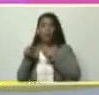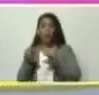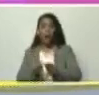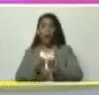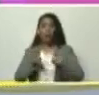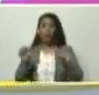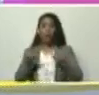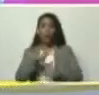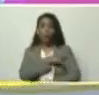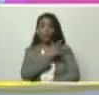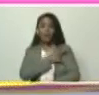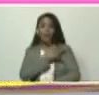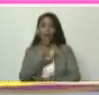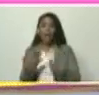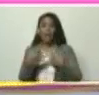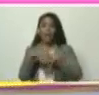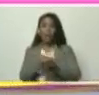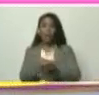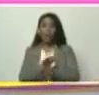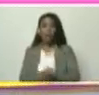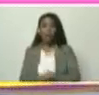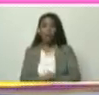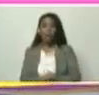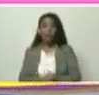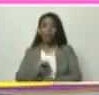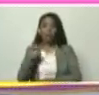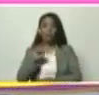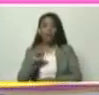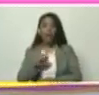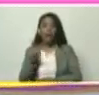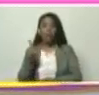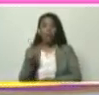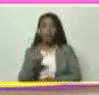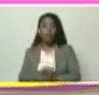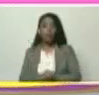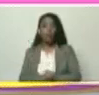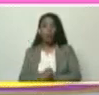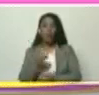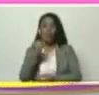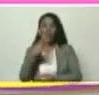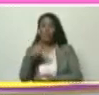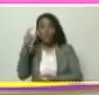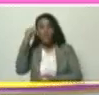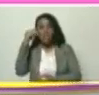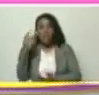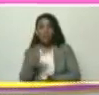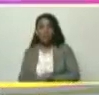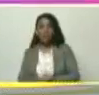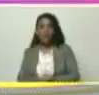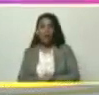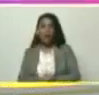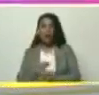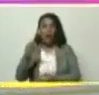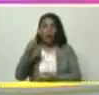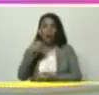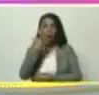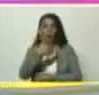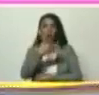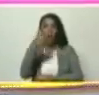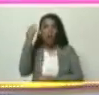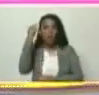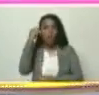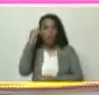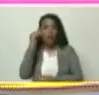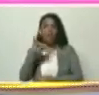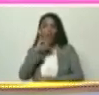Educación universitaria inclusiva. Inclusiva, eso es la revolución. ¿Cuándo es la fecha? La fecha... ¿Cuándo es la fecha del